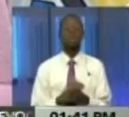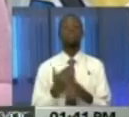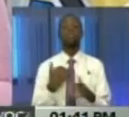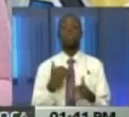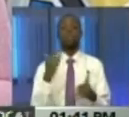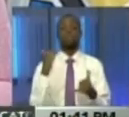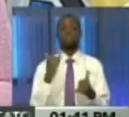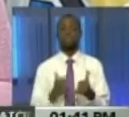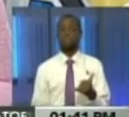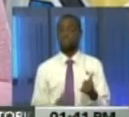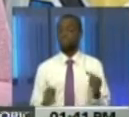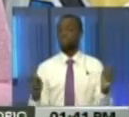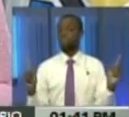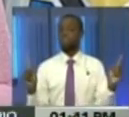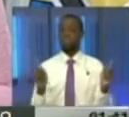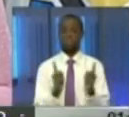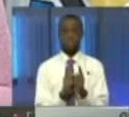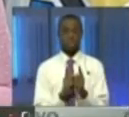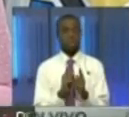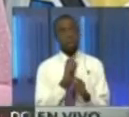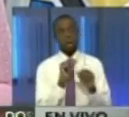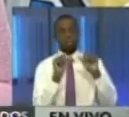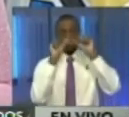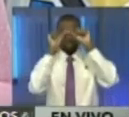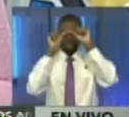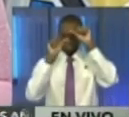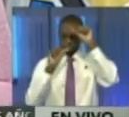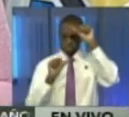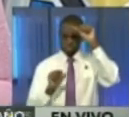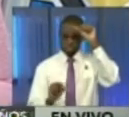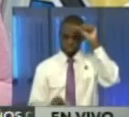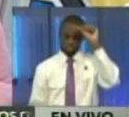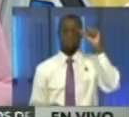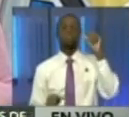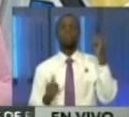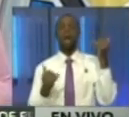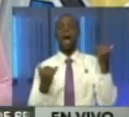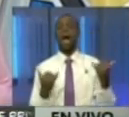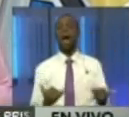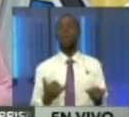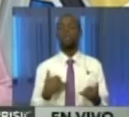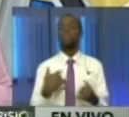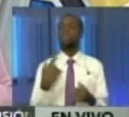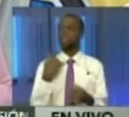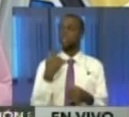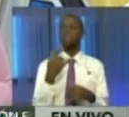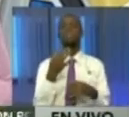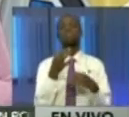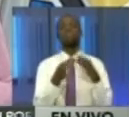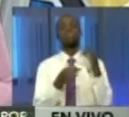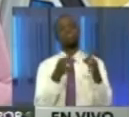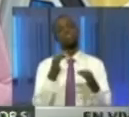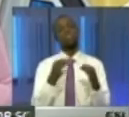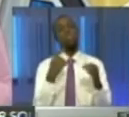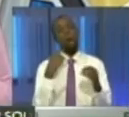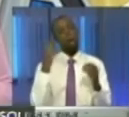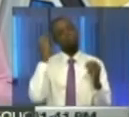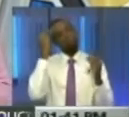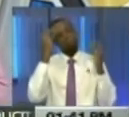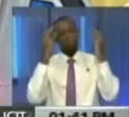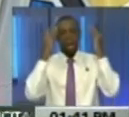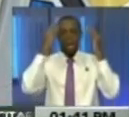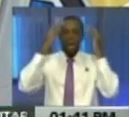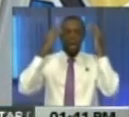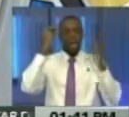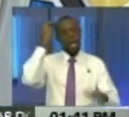finalizar esta presentación ahora sí leyendo algunas reflexiones que considero que